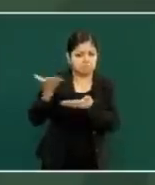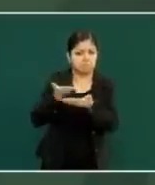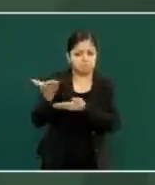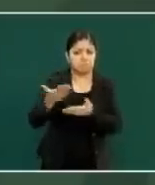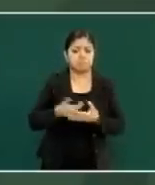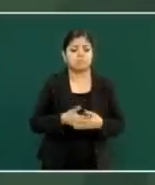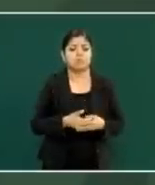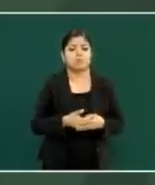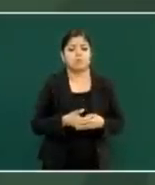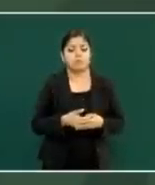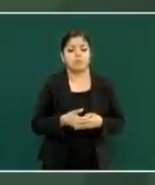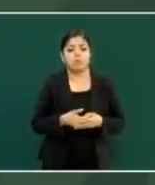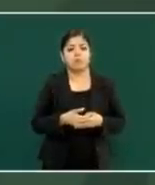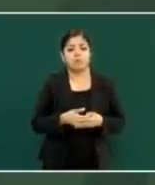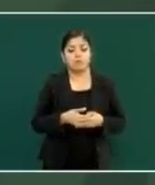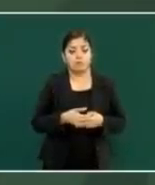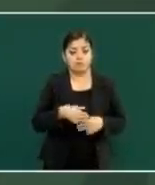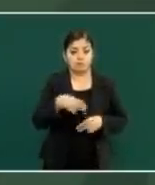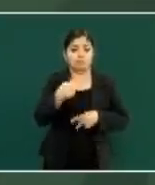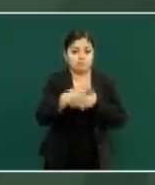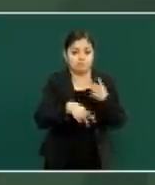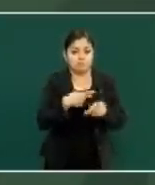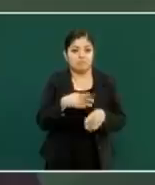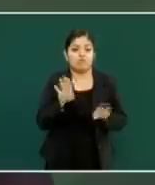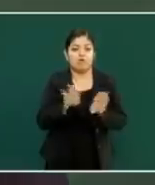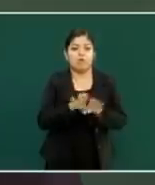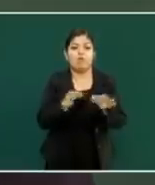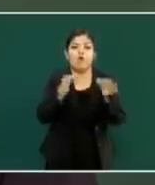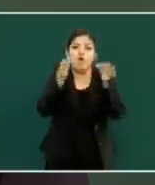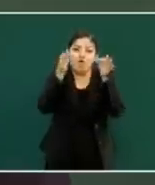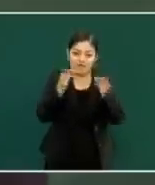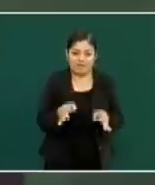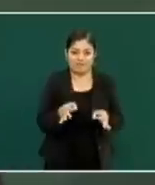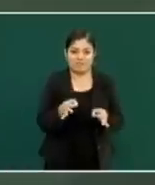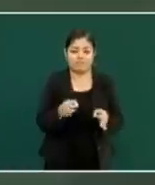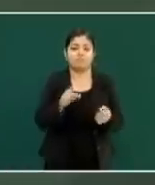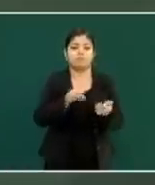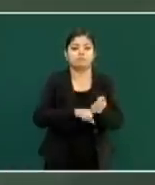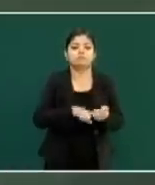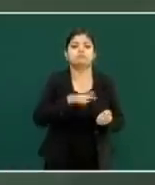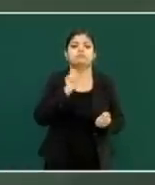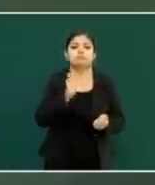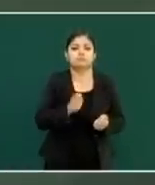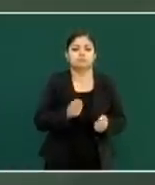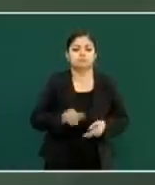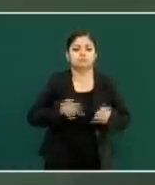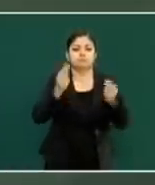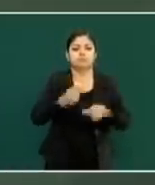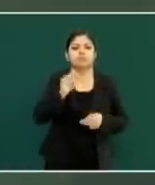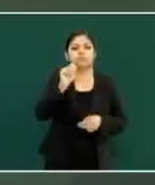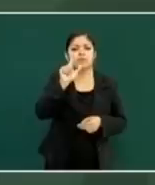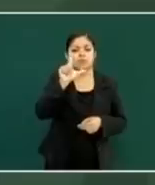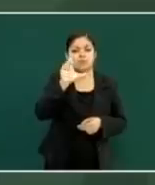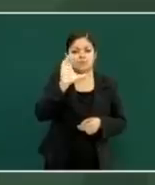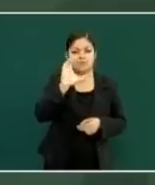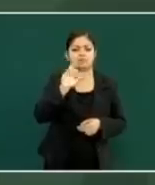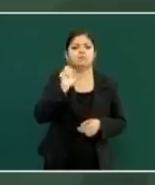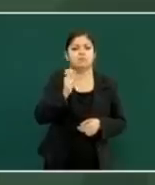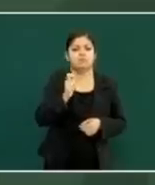va a ratificar el tratado de libre comercio